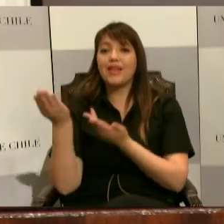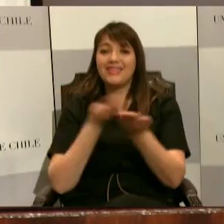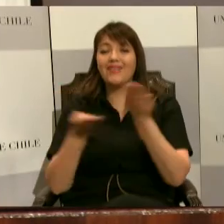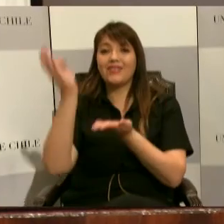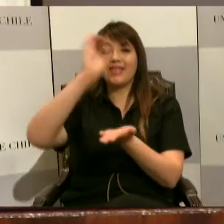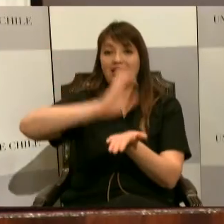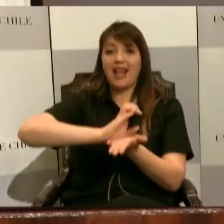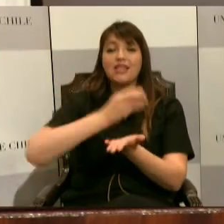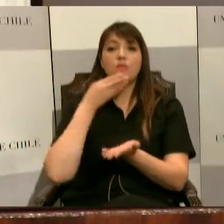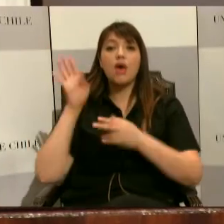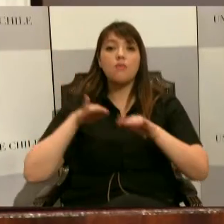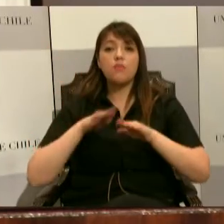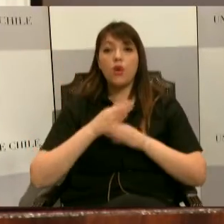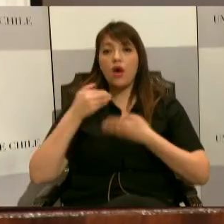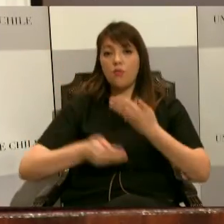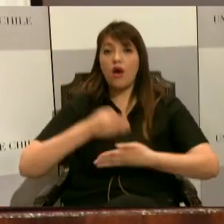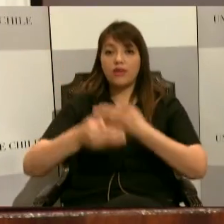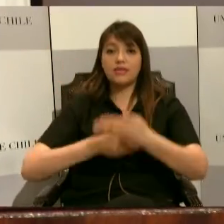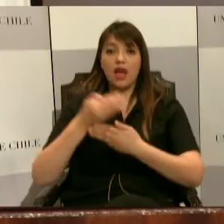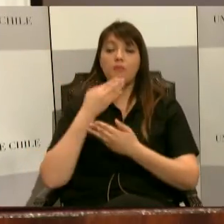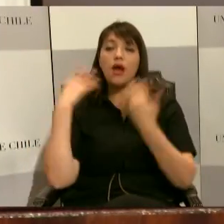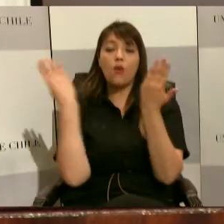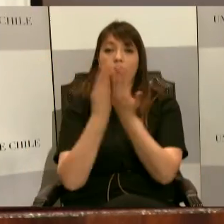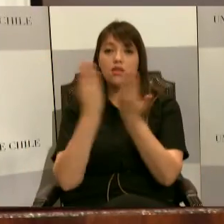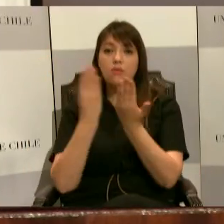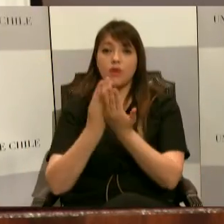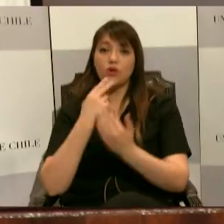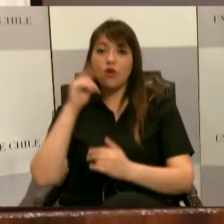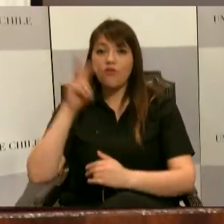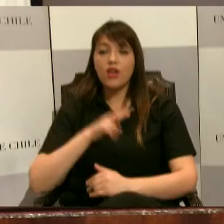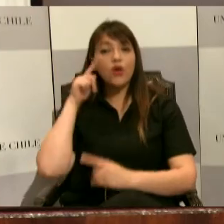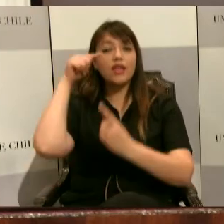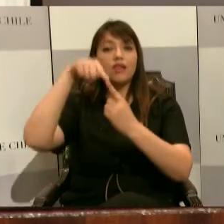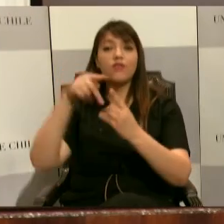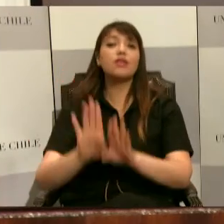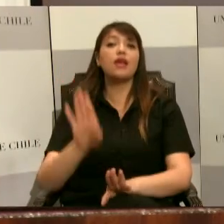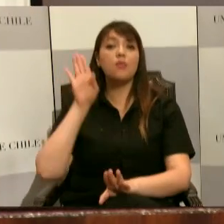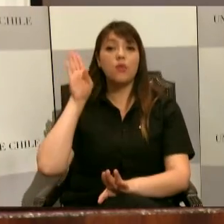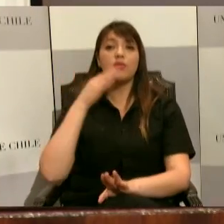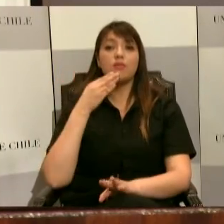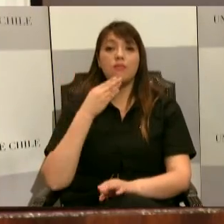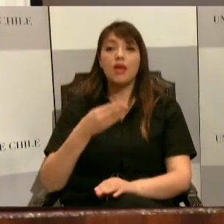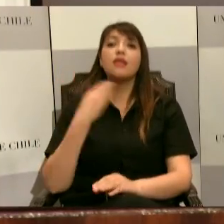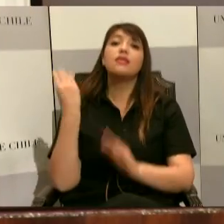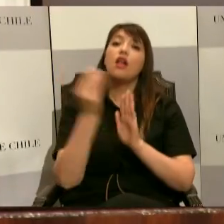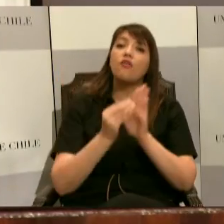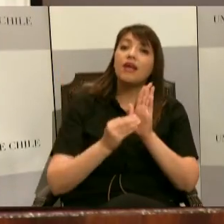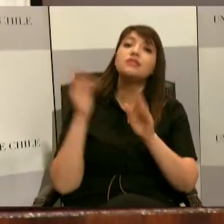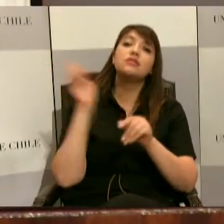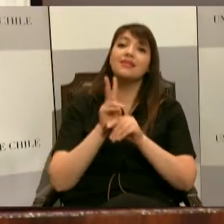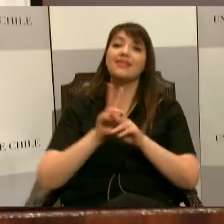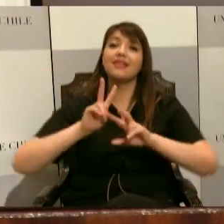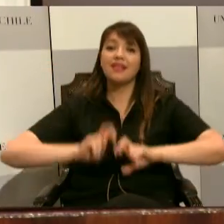la misma línea hemos avanzado en la generación del currículum integrado para lo académico con el objetivo de cumplir la promesa de no solicitar reiteradamente los datos de docencia,